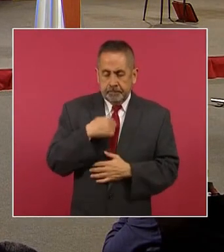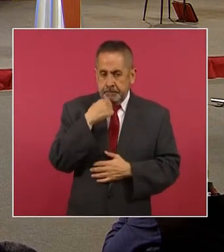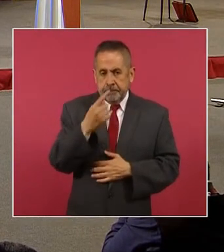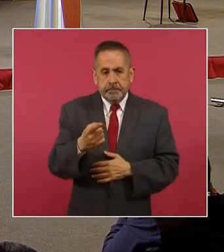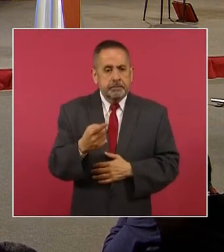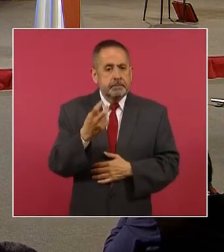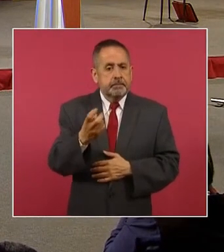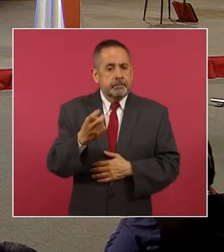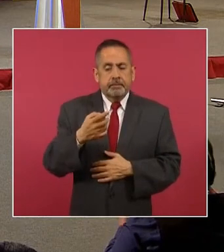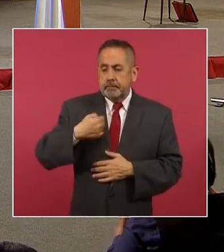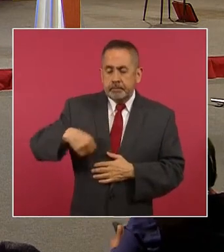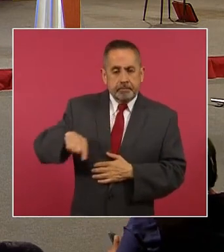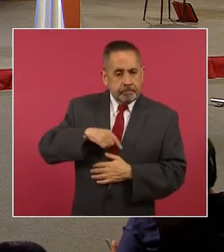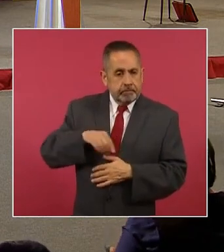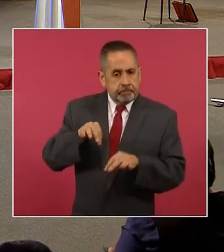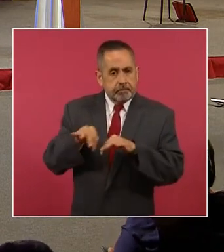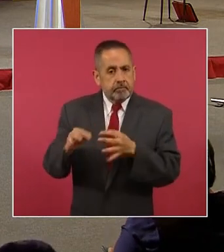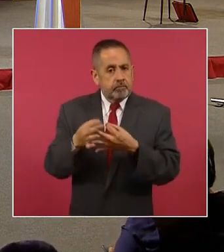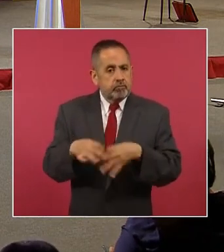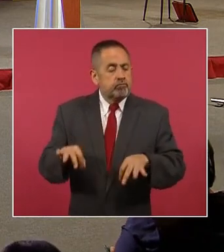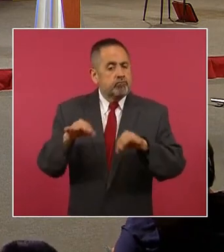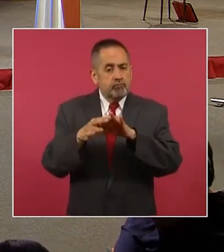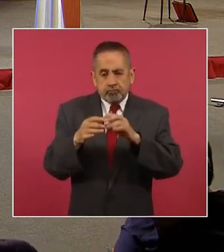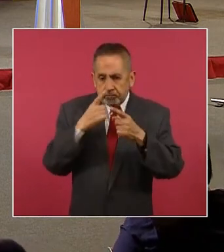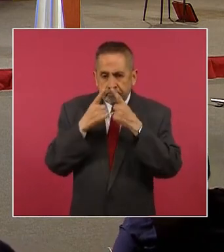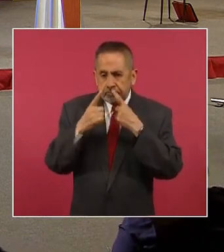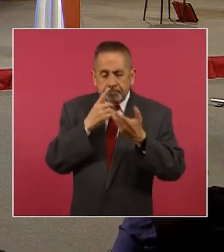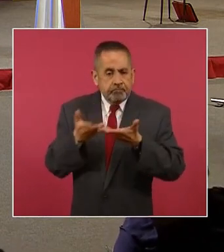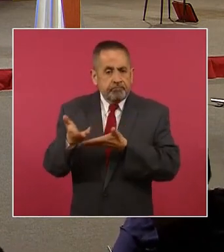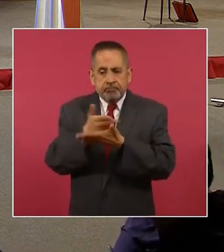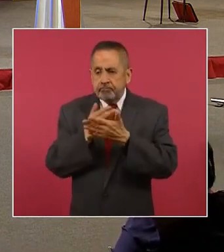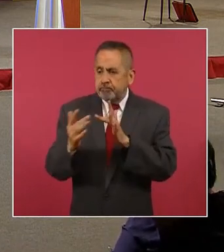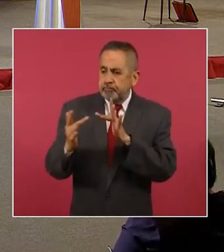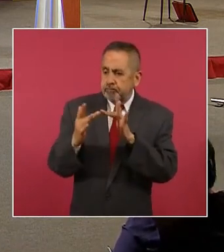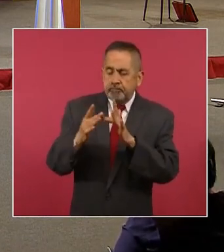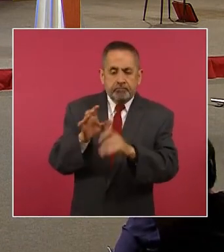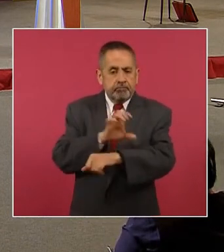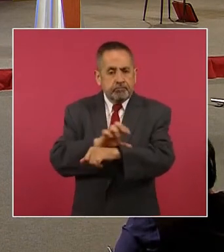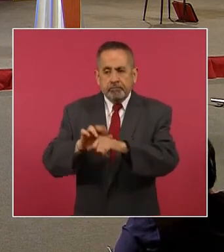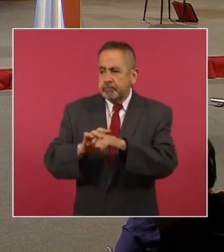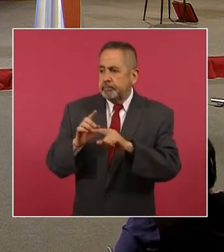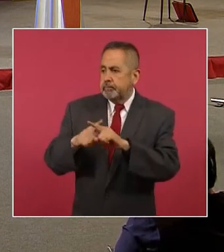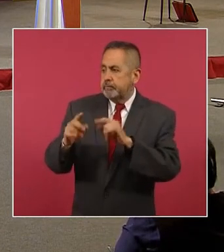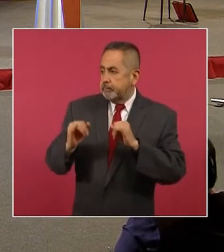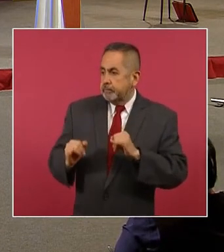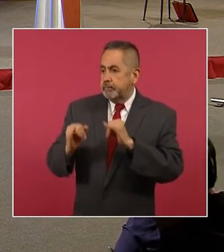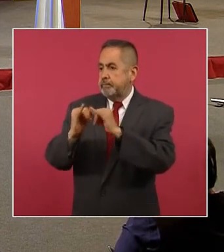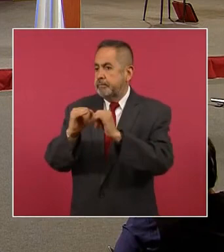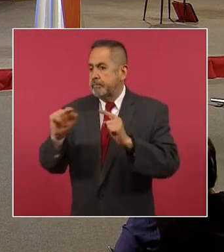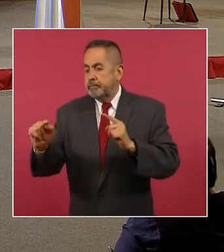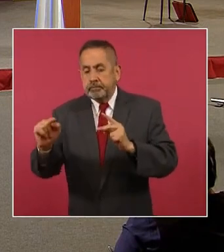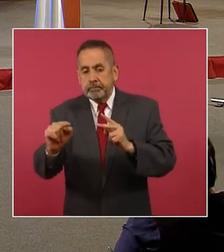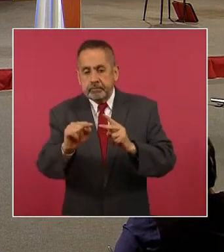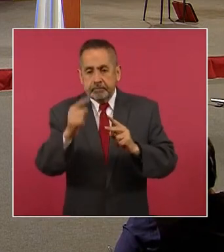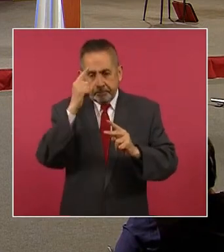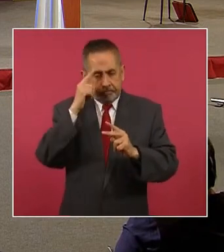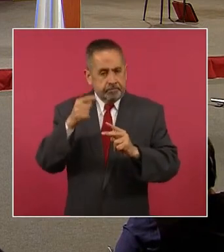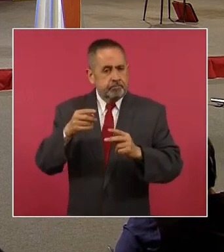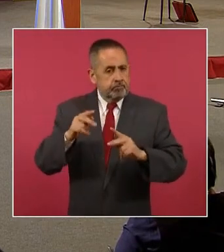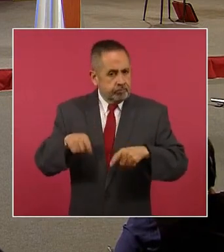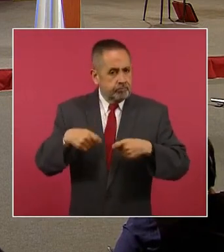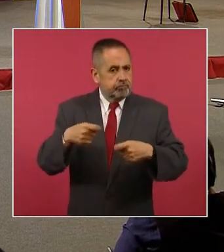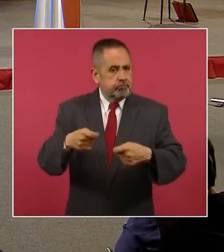este trabajo, es muy importante la coordinación con las instituciones encargadas de la procuración